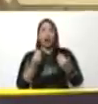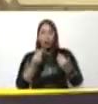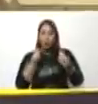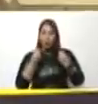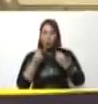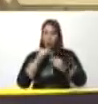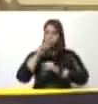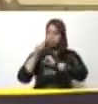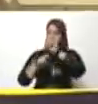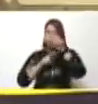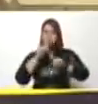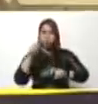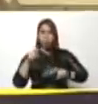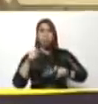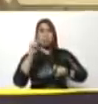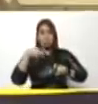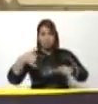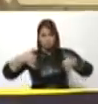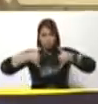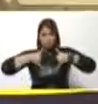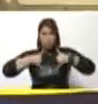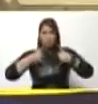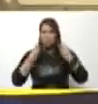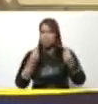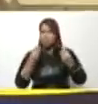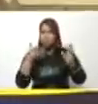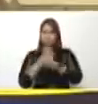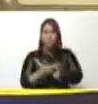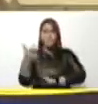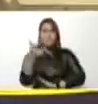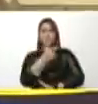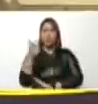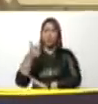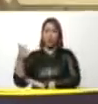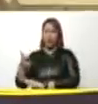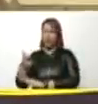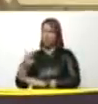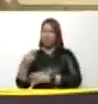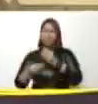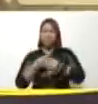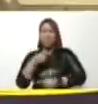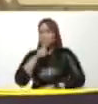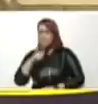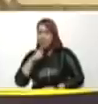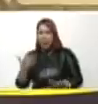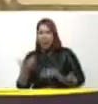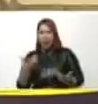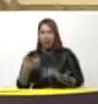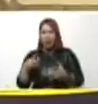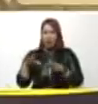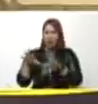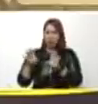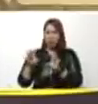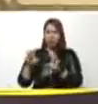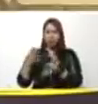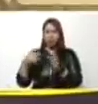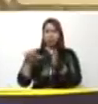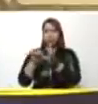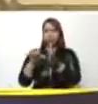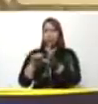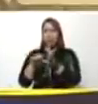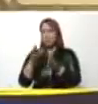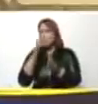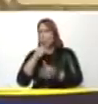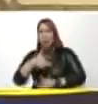interpelarse a sí misma y de buscar lo que está mal hecho, lo que se ha podrido, donde está la